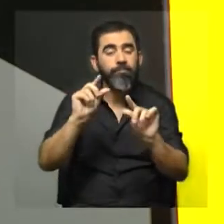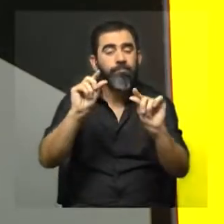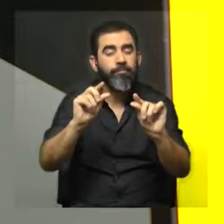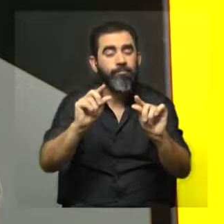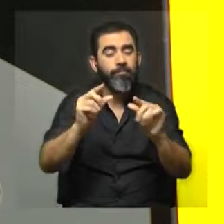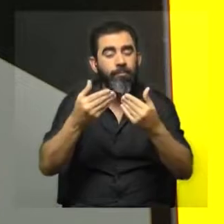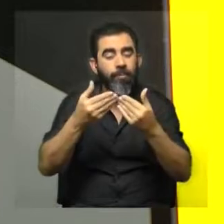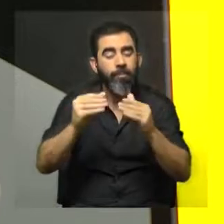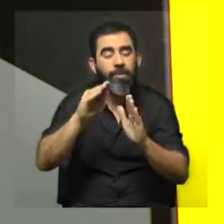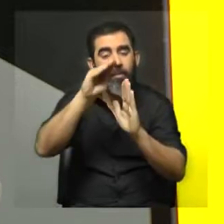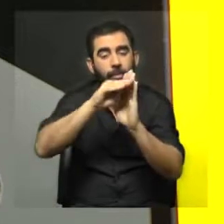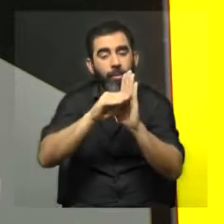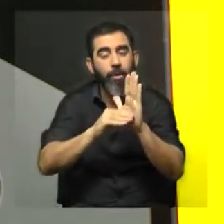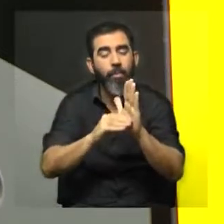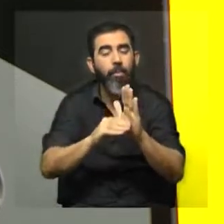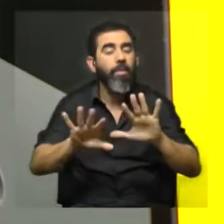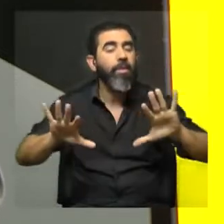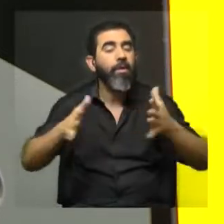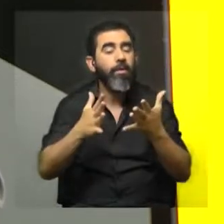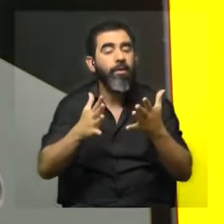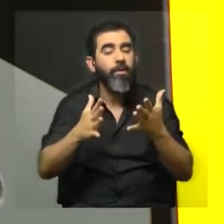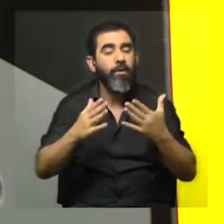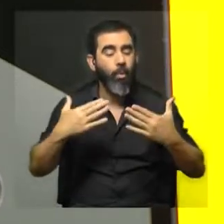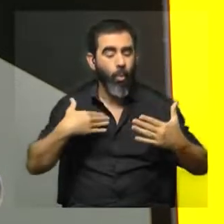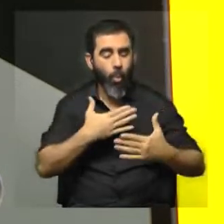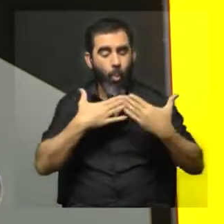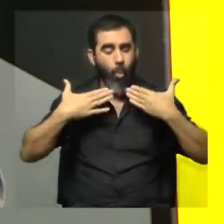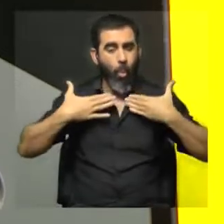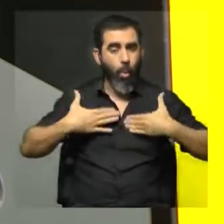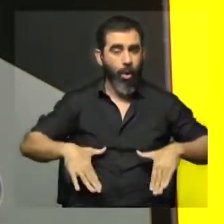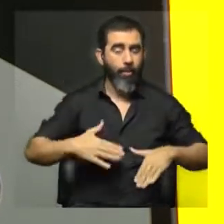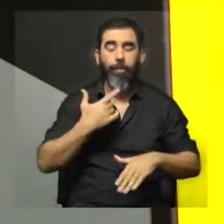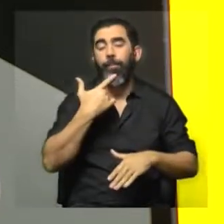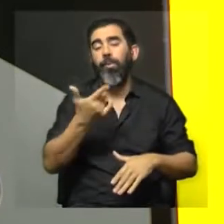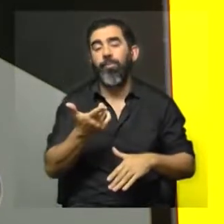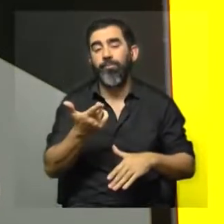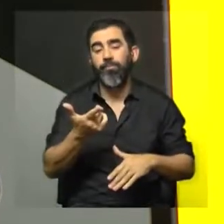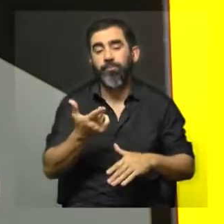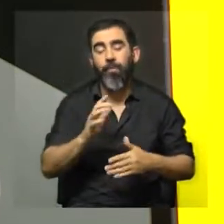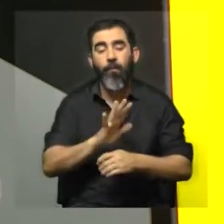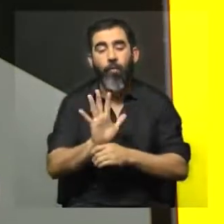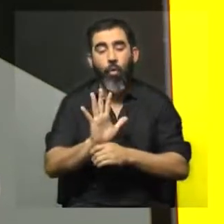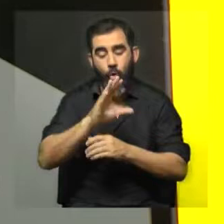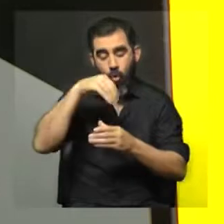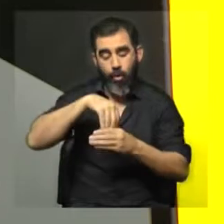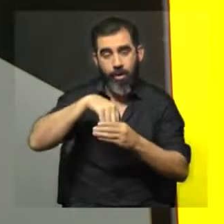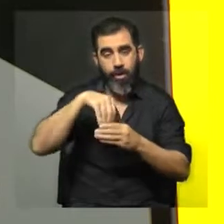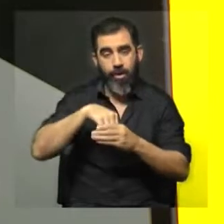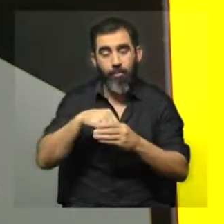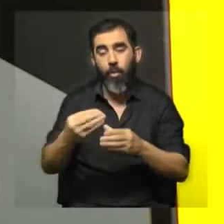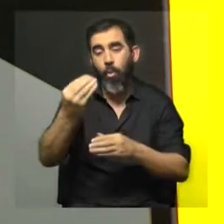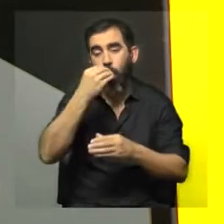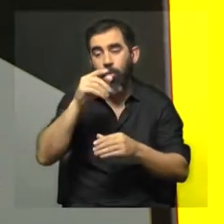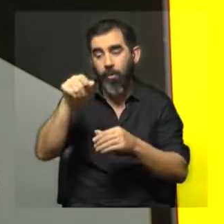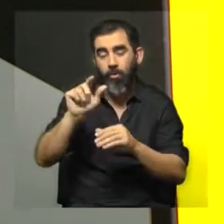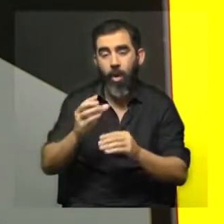de inicio a hablar de qué pasa con nuestro organismo o con, por ejemplo, con nuestra biología interna cuando consumimos este